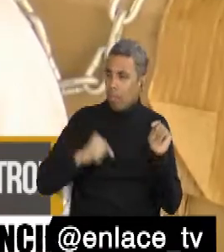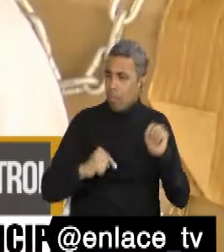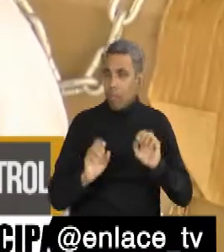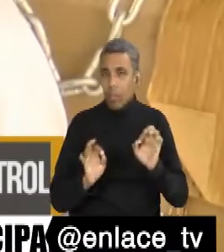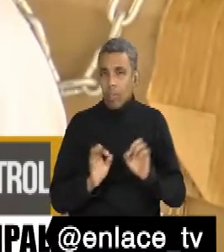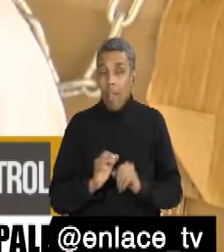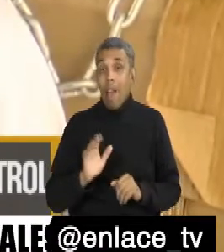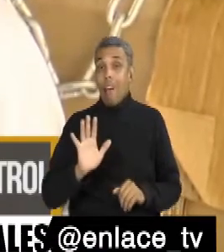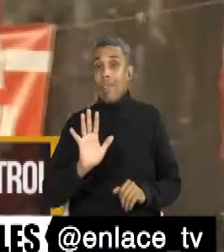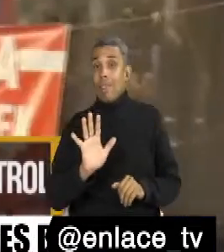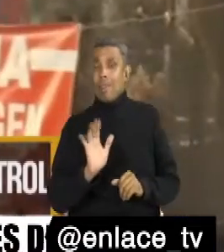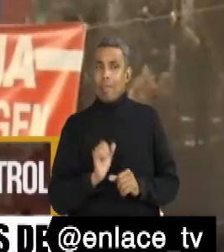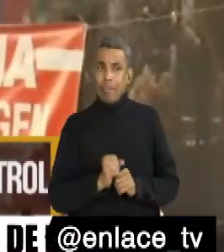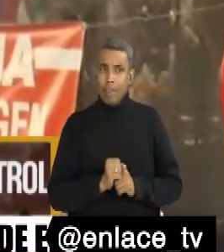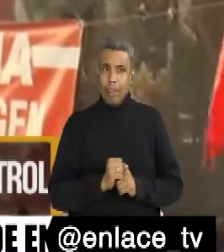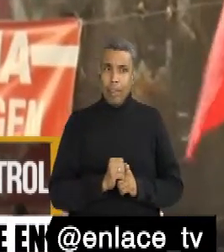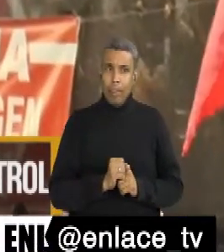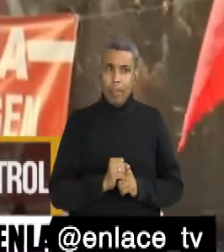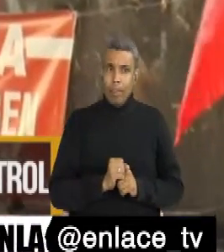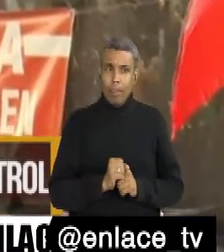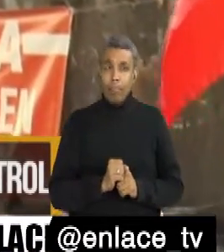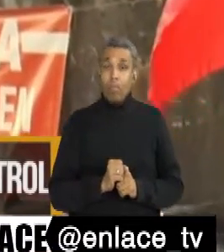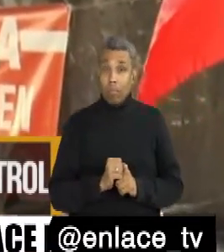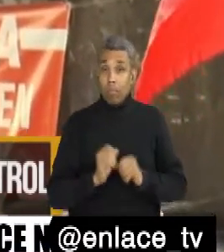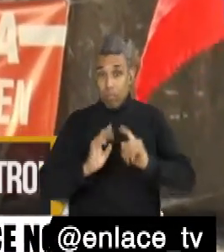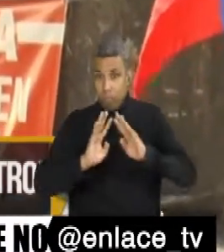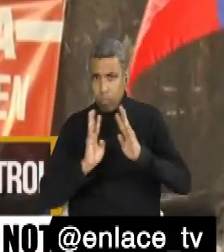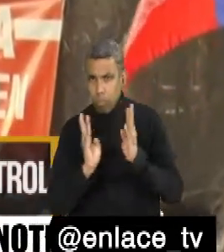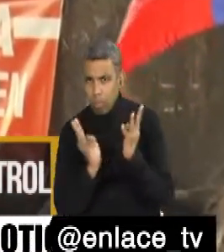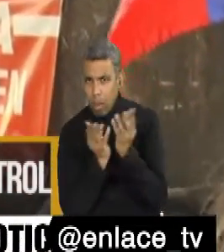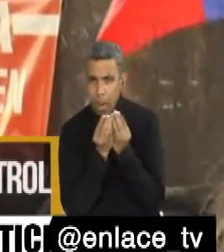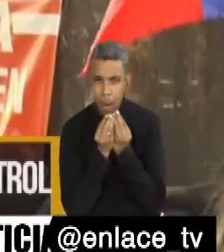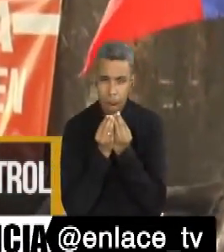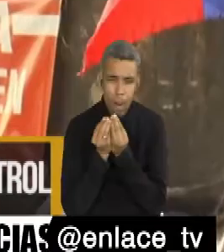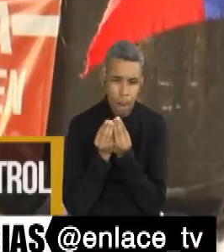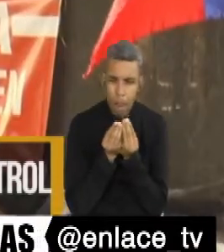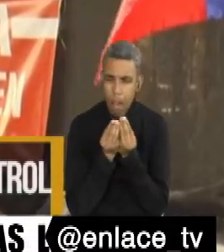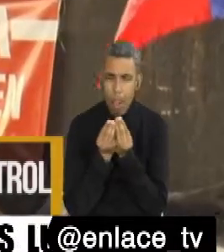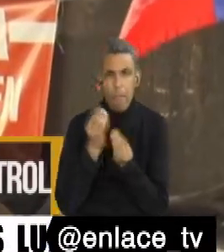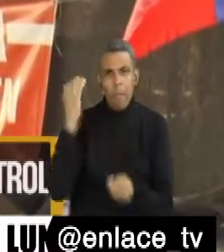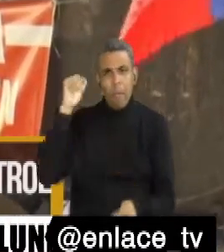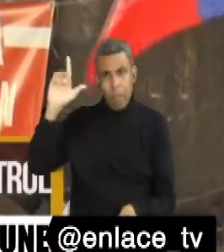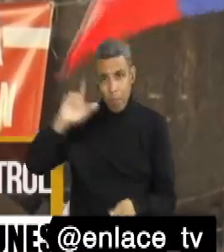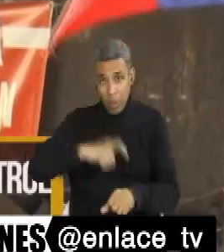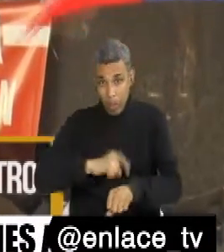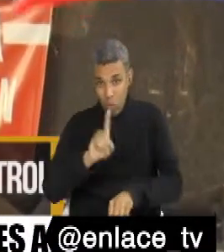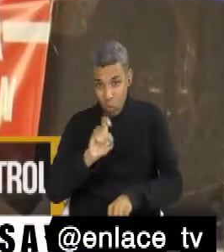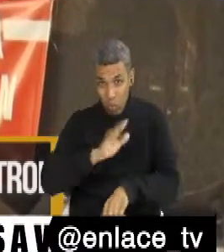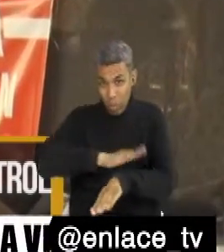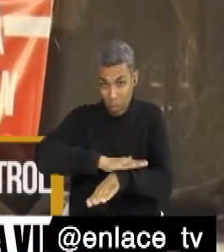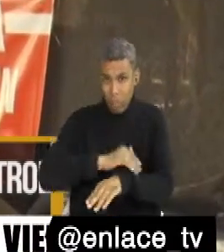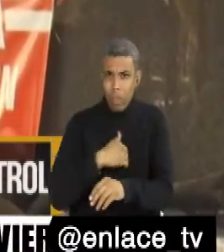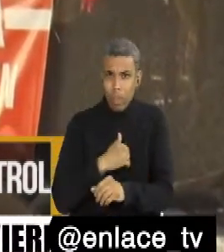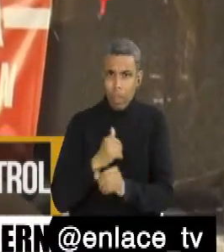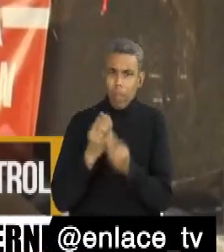sí, al Consejo Municipal, fuimos el día lunes a las 6 de la tarde a una sesión extraordinaria con ellos. Y